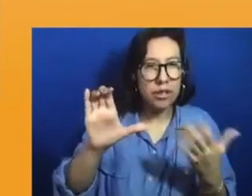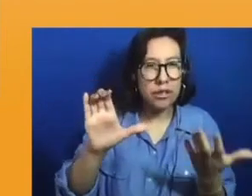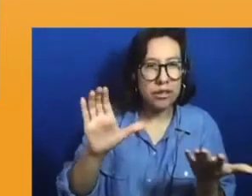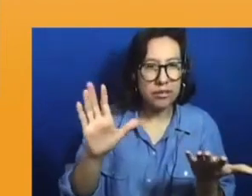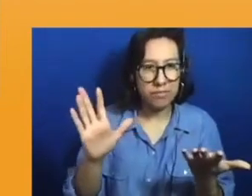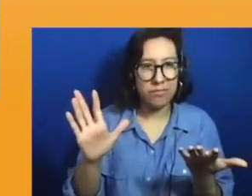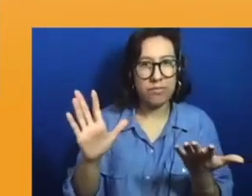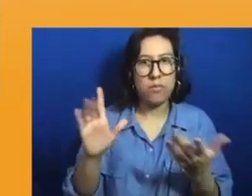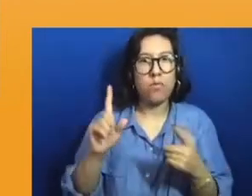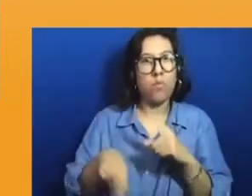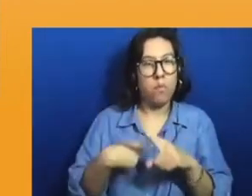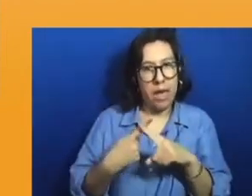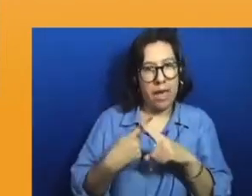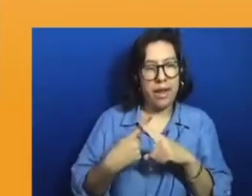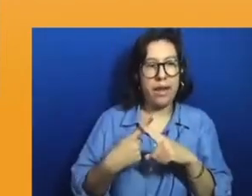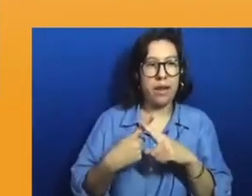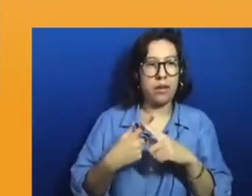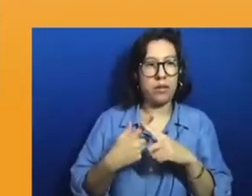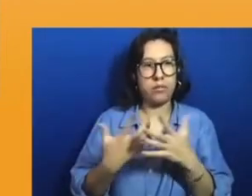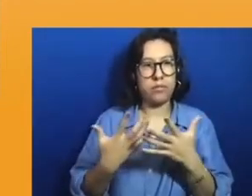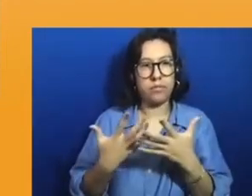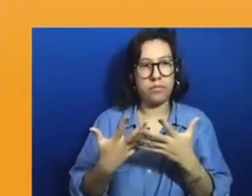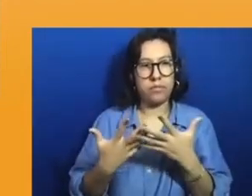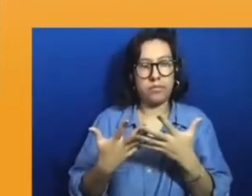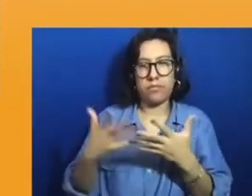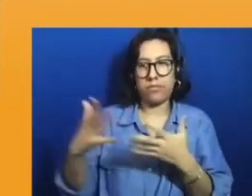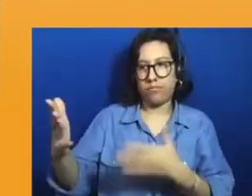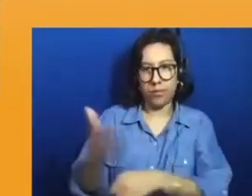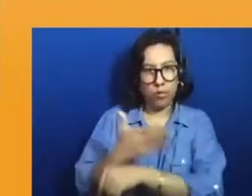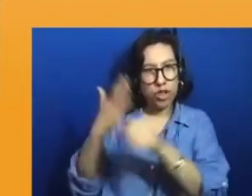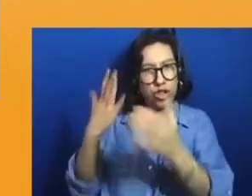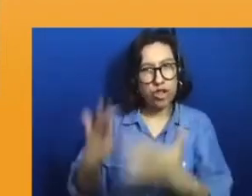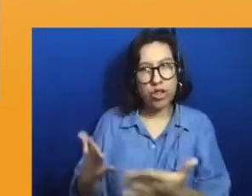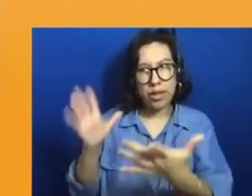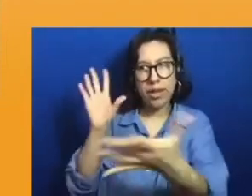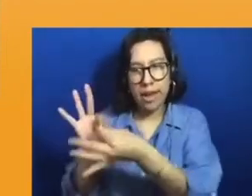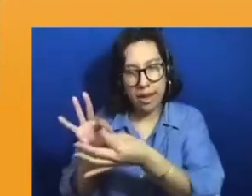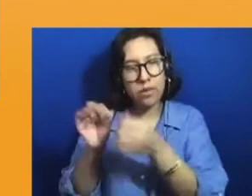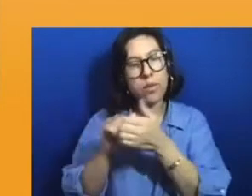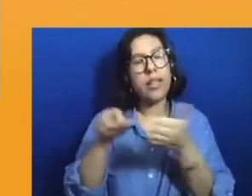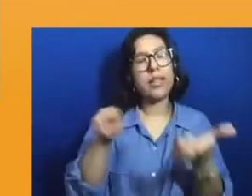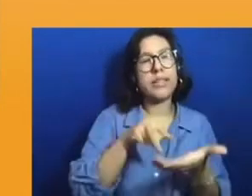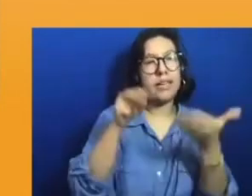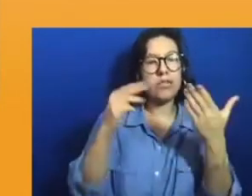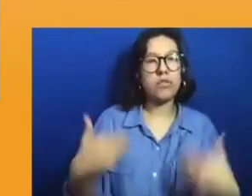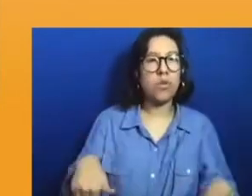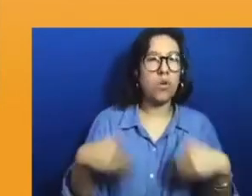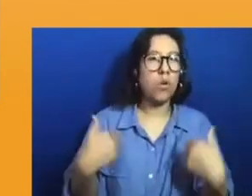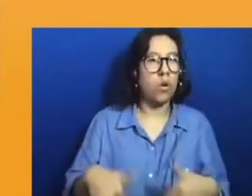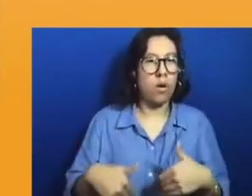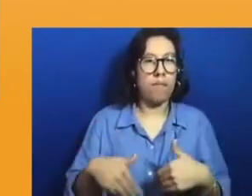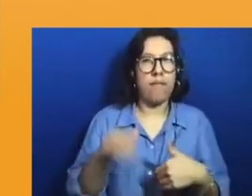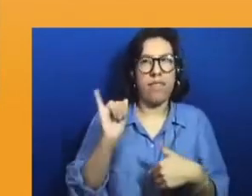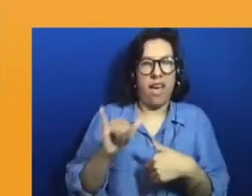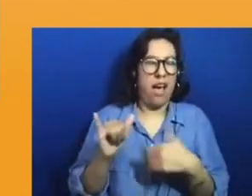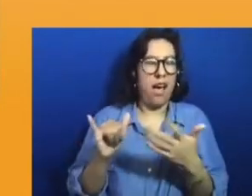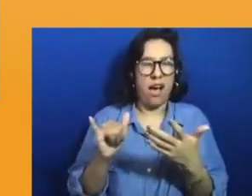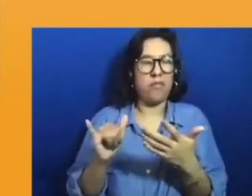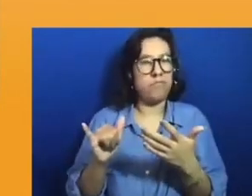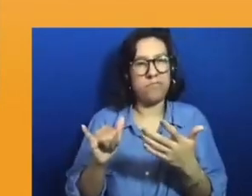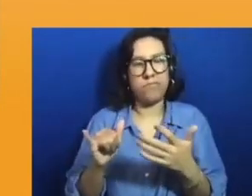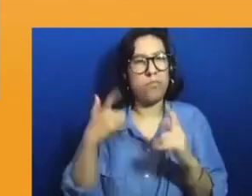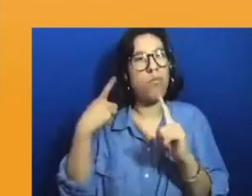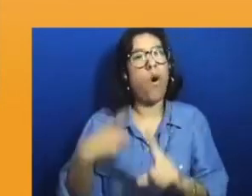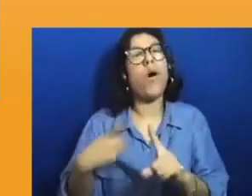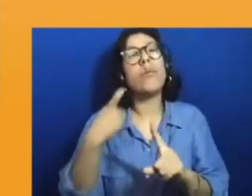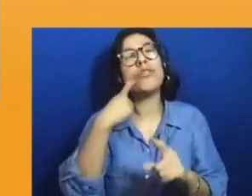sucede cuando nos conectamos con las personas que tocan instrumentos y la persona que baila. Y eso remite a lo